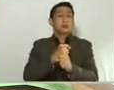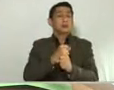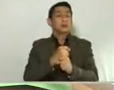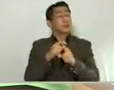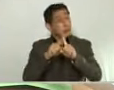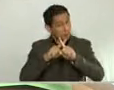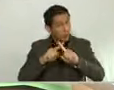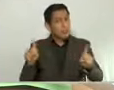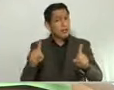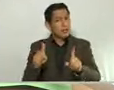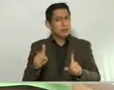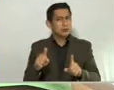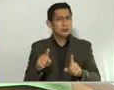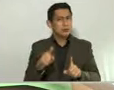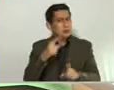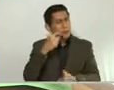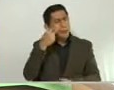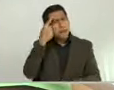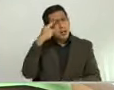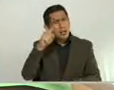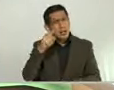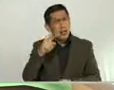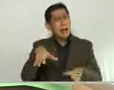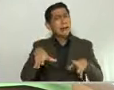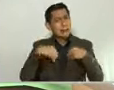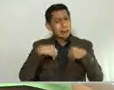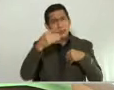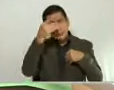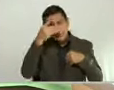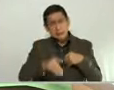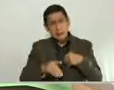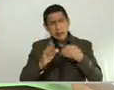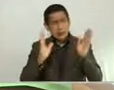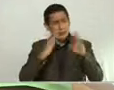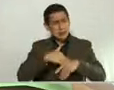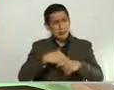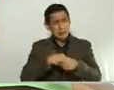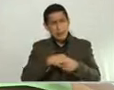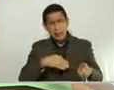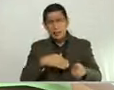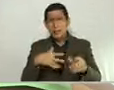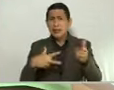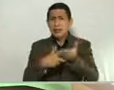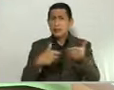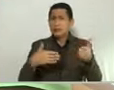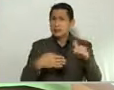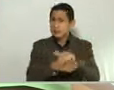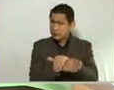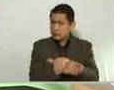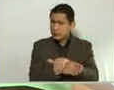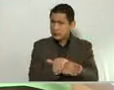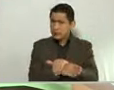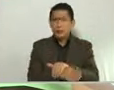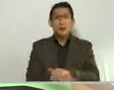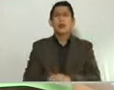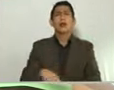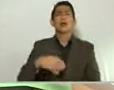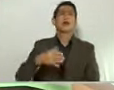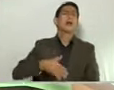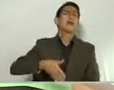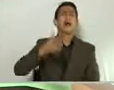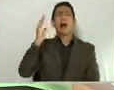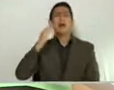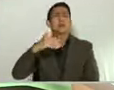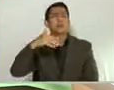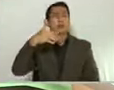cuesta, cuánto cuesta esta propuesta y si tienes o no los recursos para hacerla. No puedes lanzar propuestas al aire. Esto nos cuesta